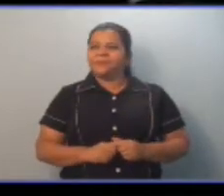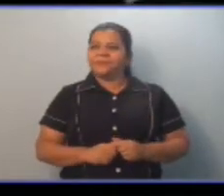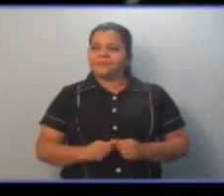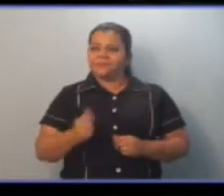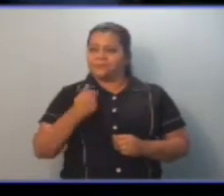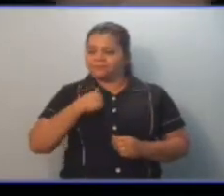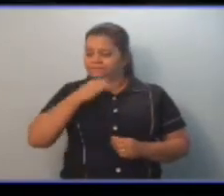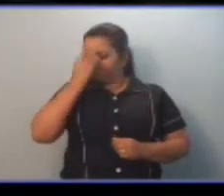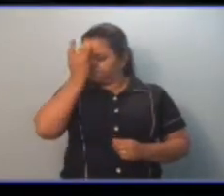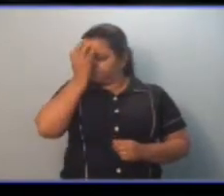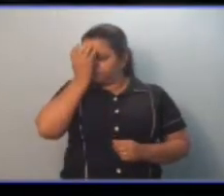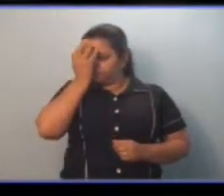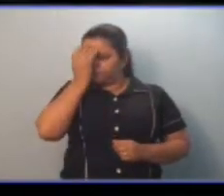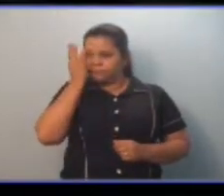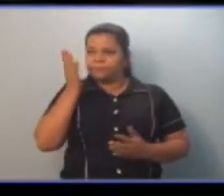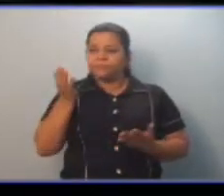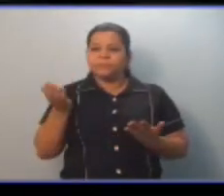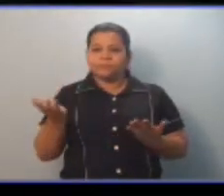Preocupado por la